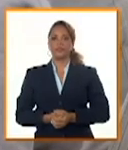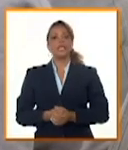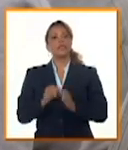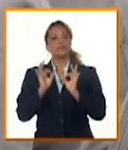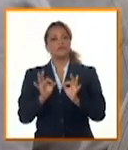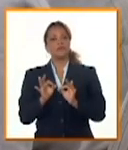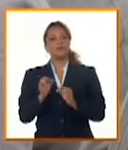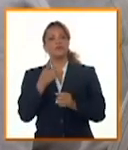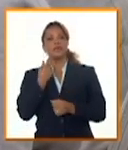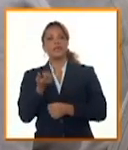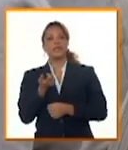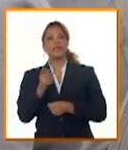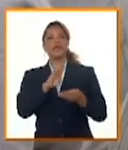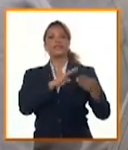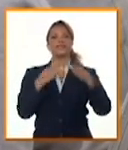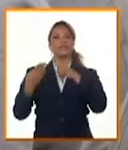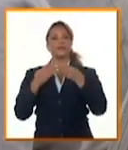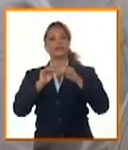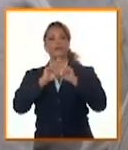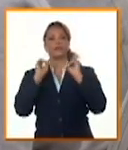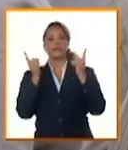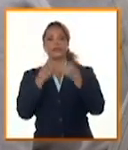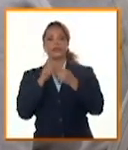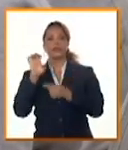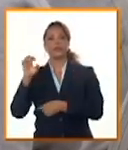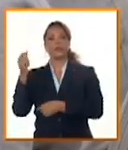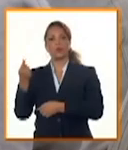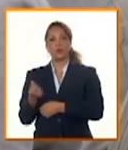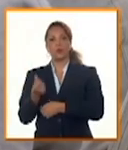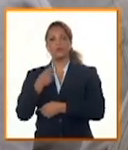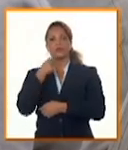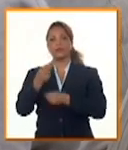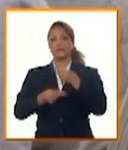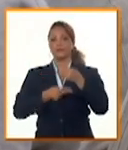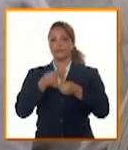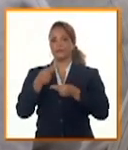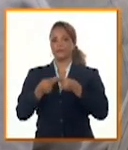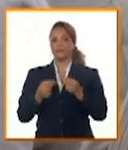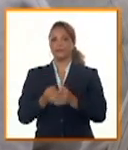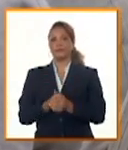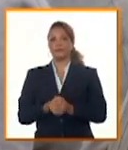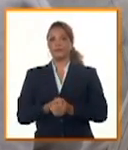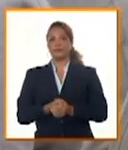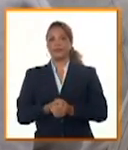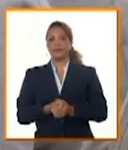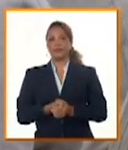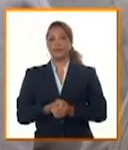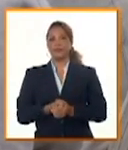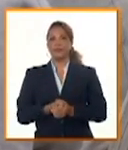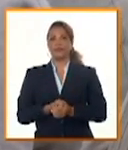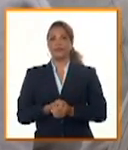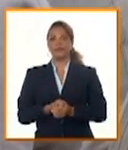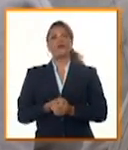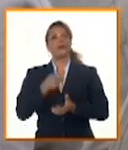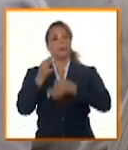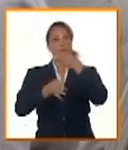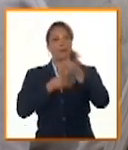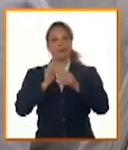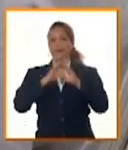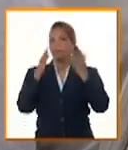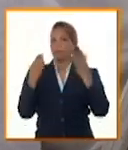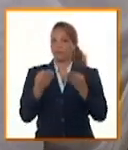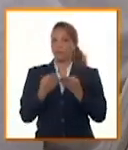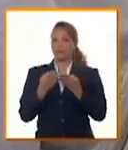ver con todo el debate en general económico que se dio en la en la asamblea ministro y que y que fue rico en toda su diversidad y en toda su